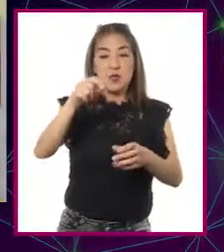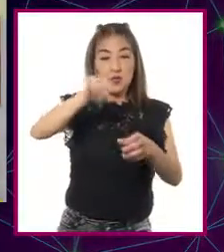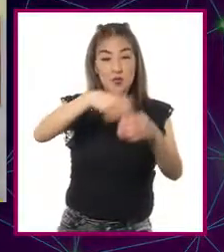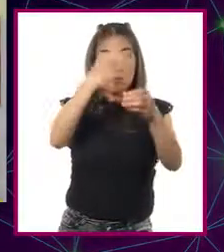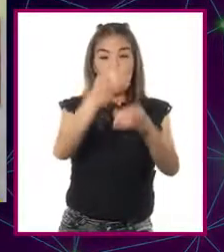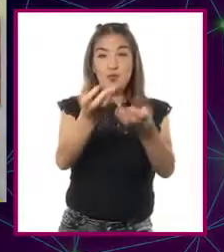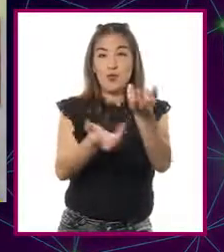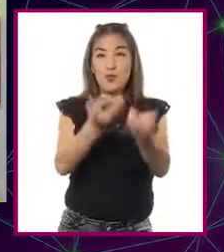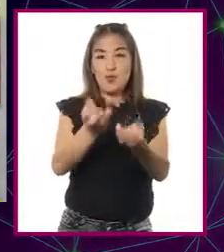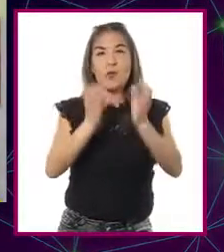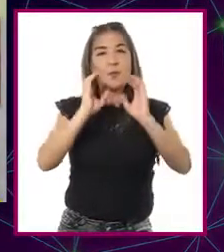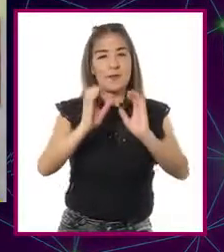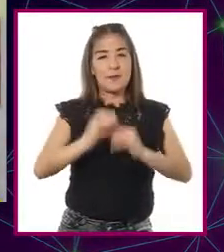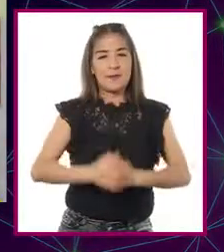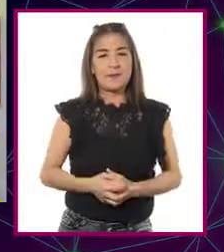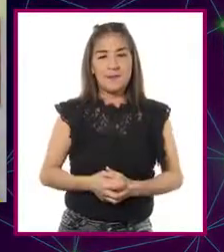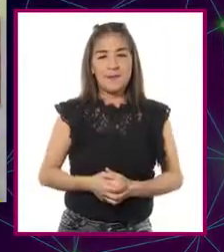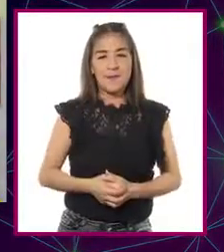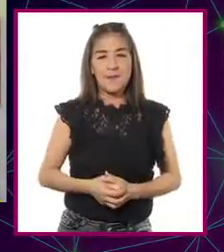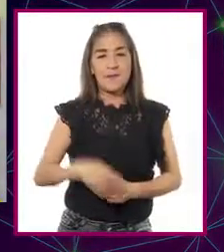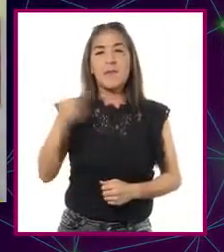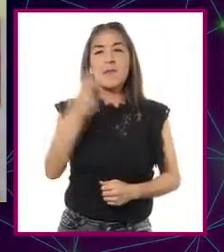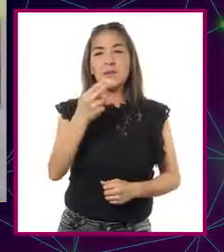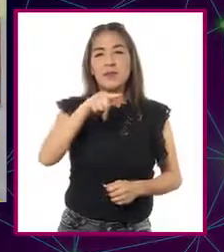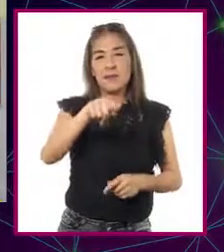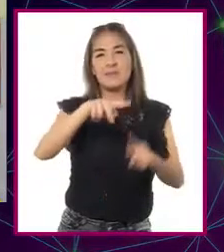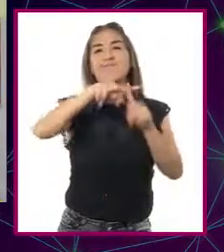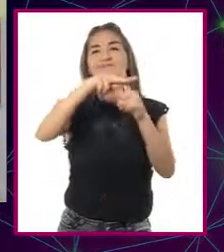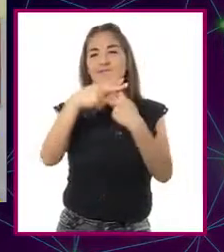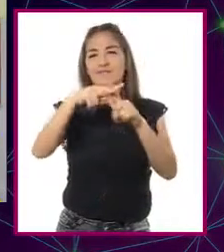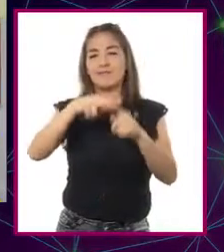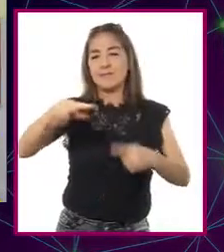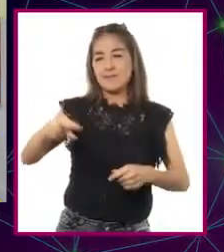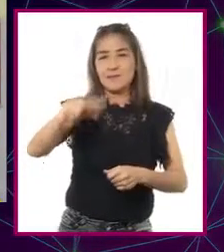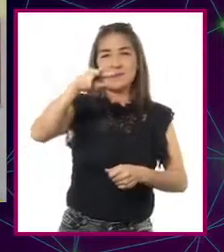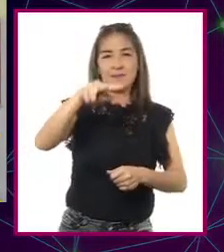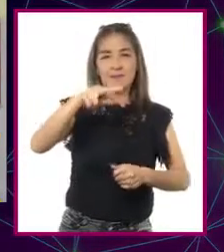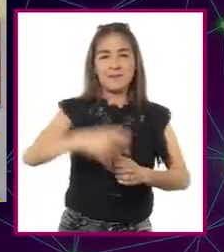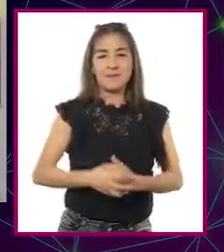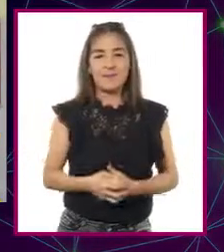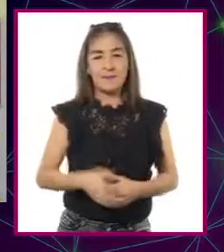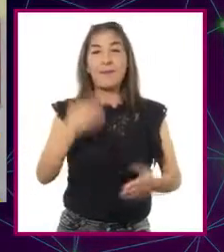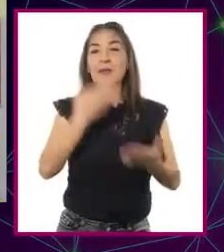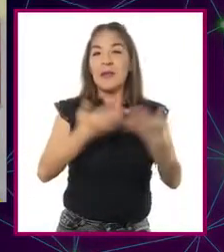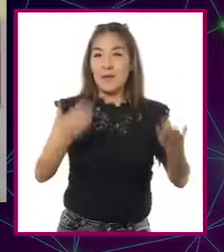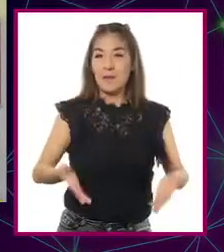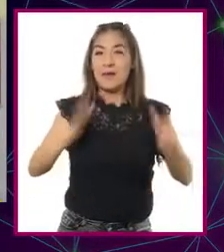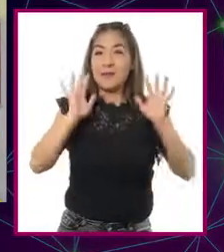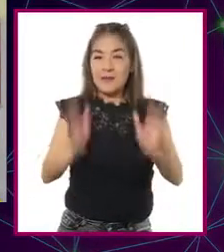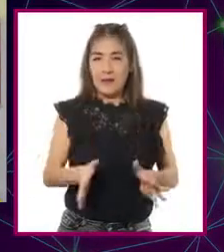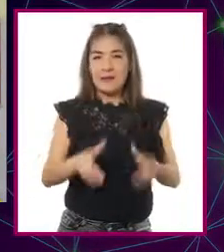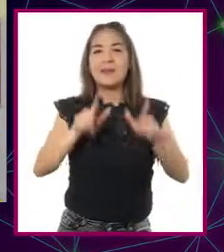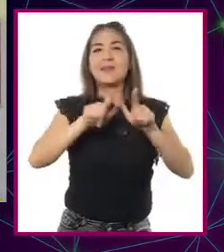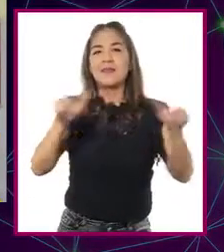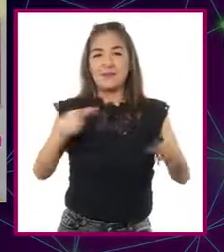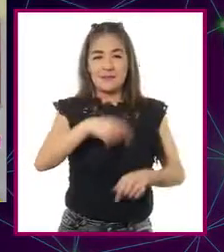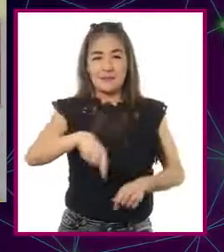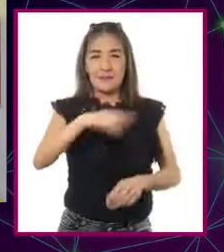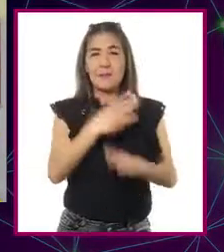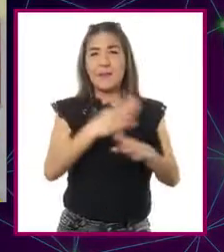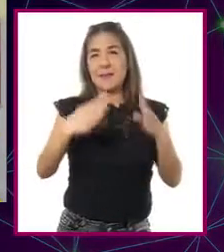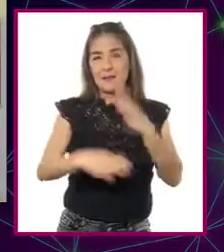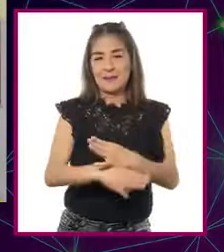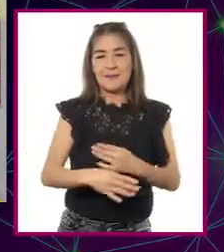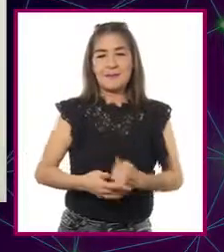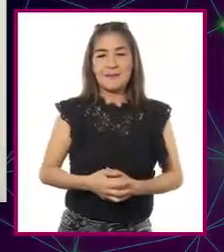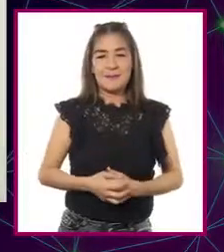necesitamos, así es, nuestras pinzas. Ahora sí, tenemos listo todo nuestro